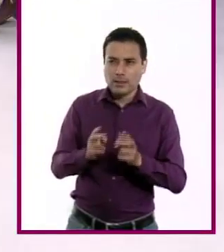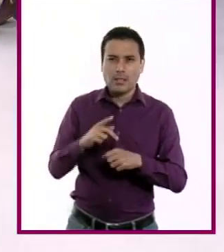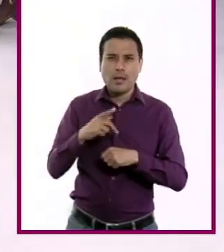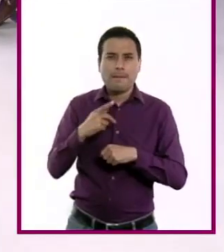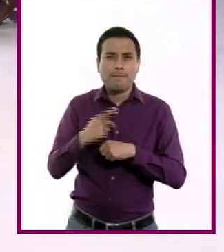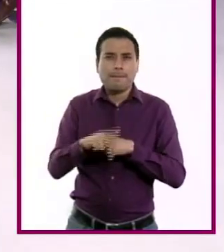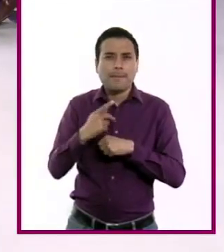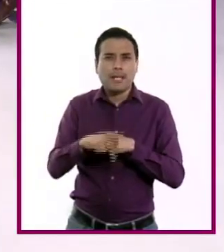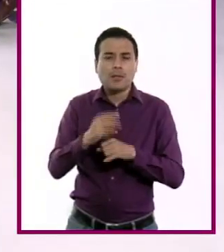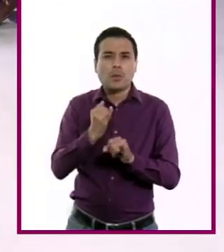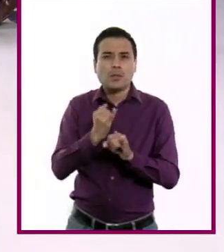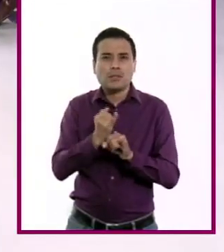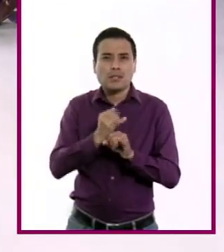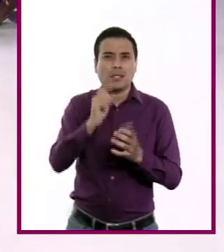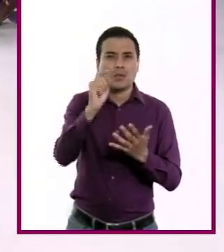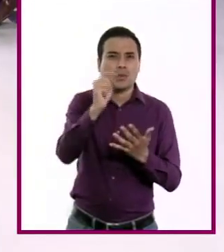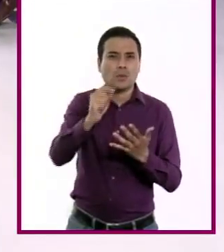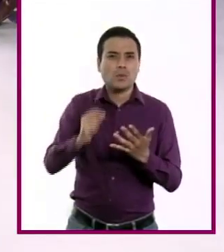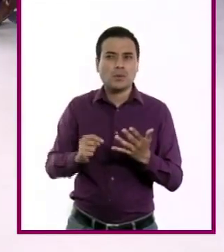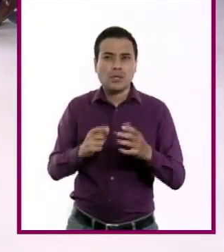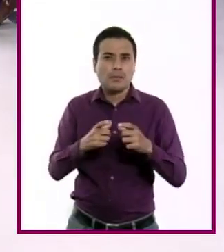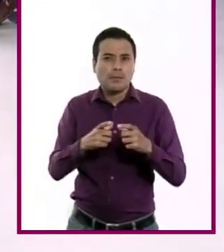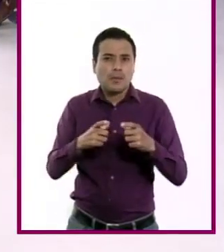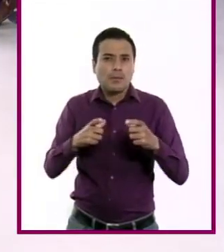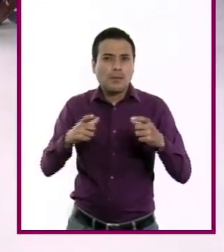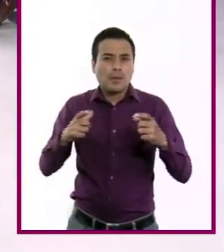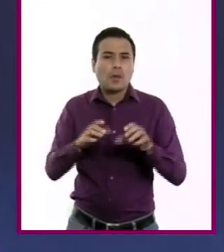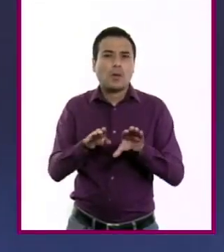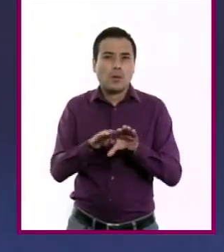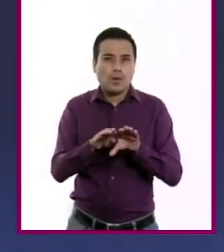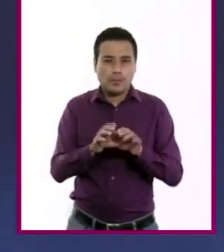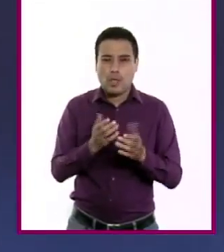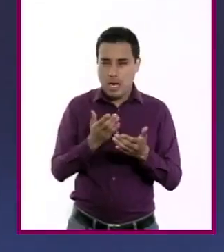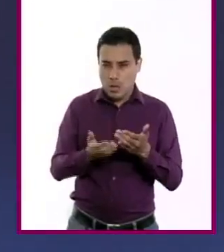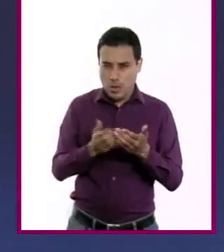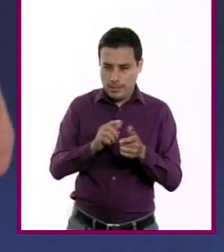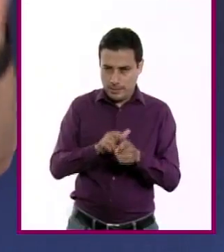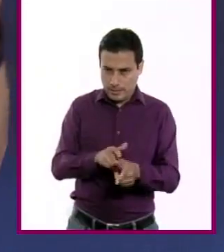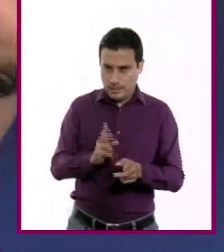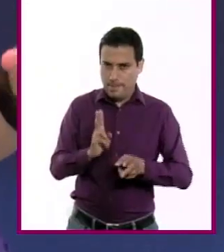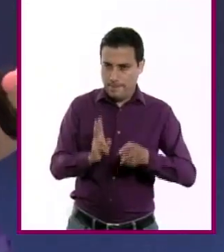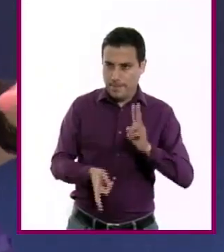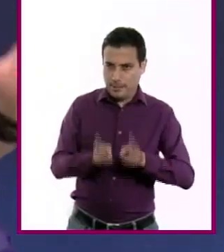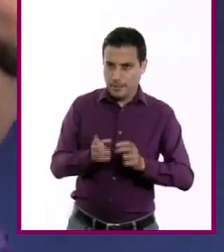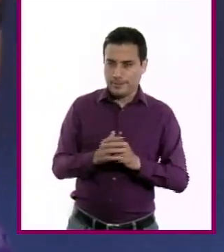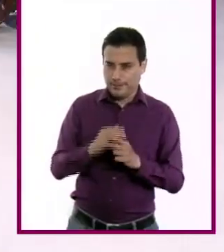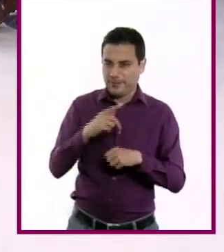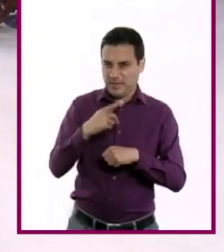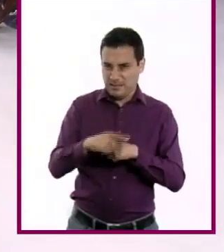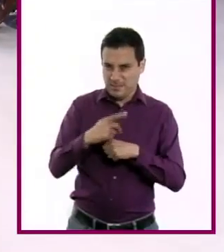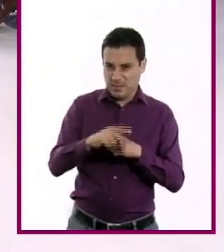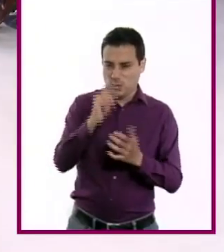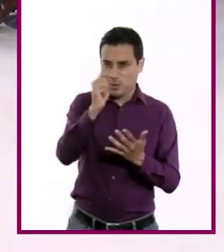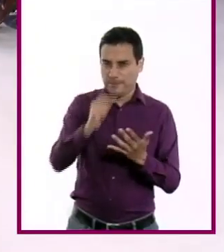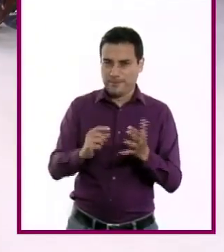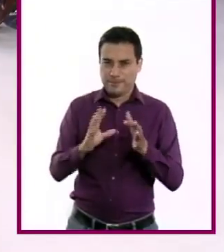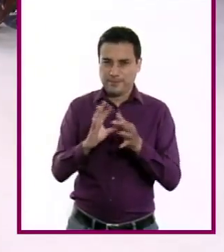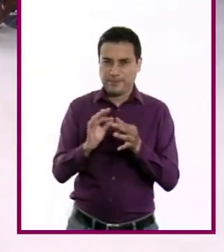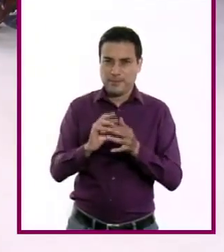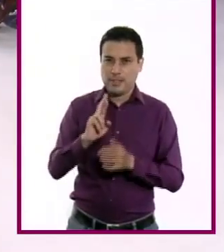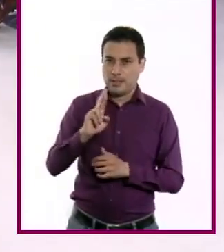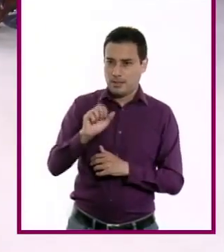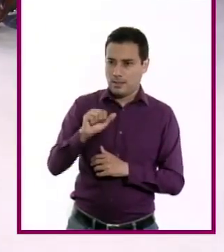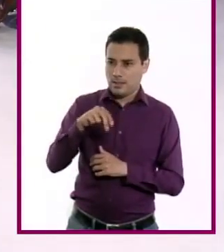amenazas informáticas a la par de las nuevas tecnologías. Ahora continuemos con la charla y retomemos un poco esto de las amenazas. Ransomware. ¿Qué